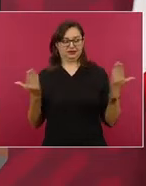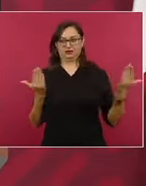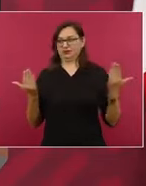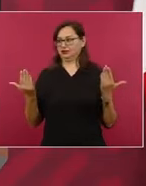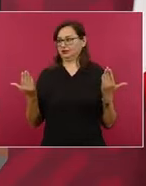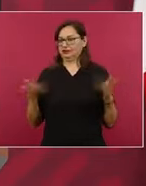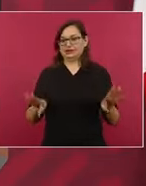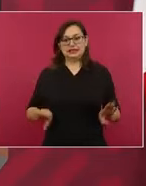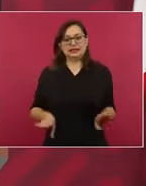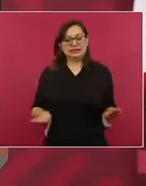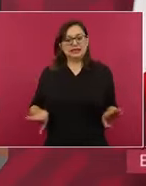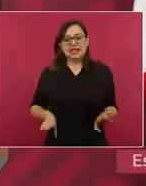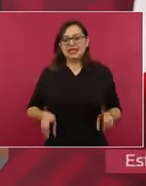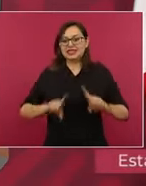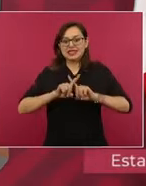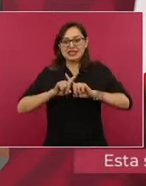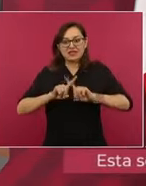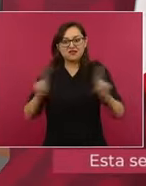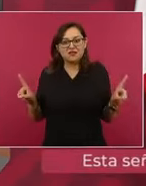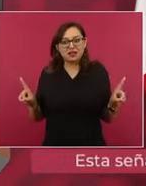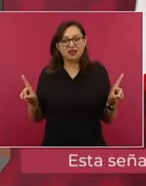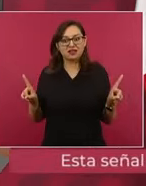Que